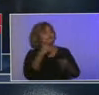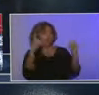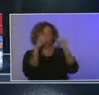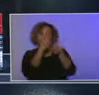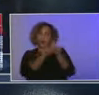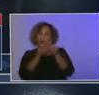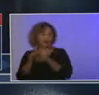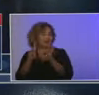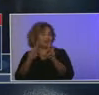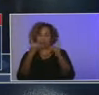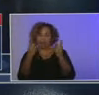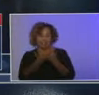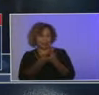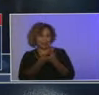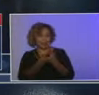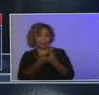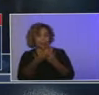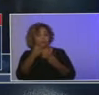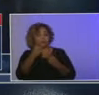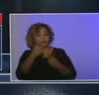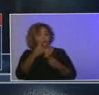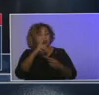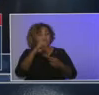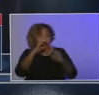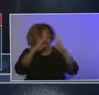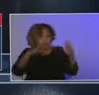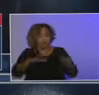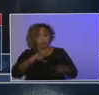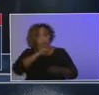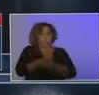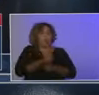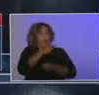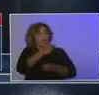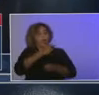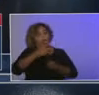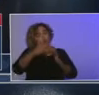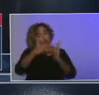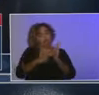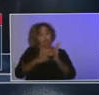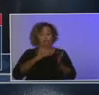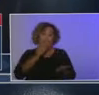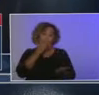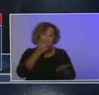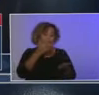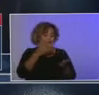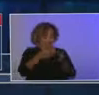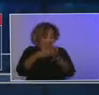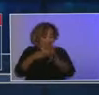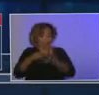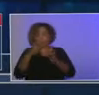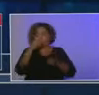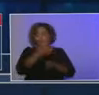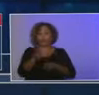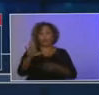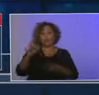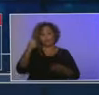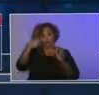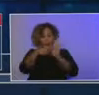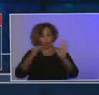mismo departamento se impuso un proceso de complicado. Aquí los alcaldes de Puerto